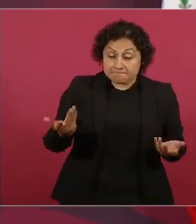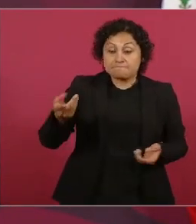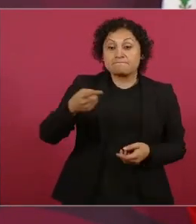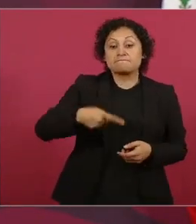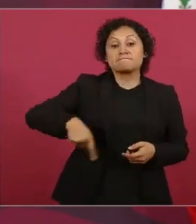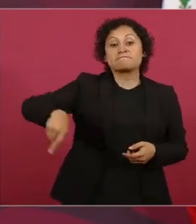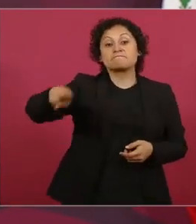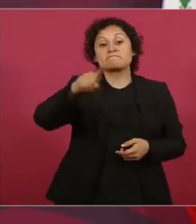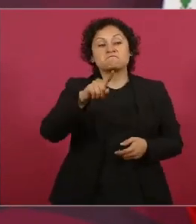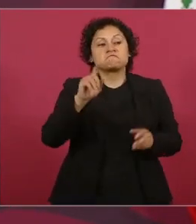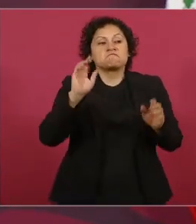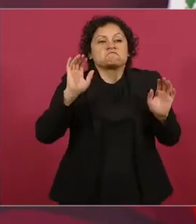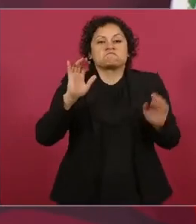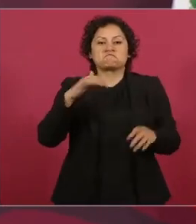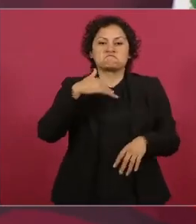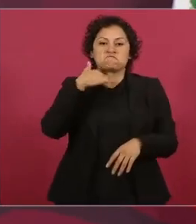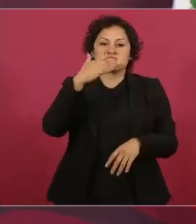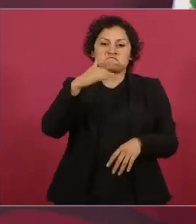crearon